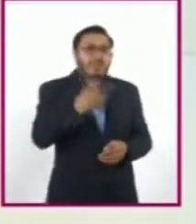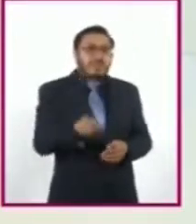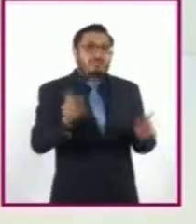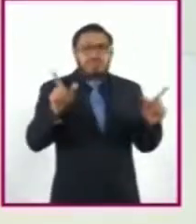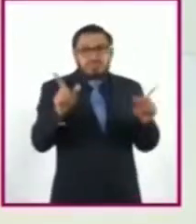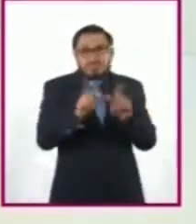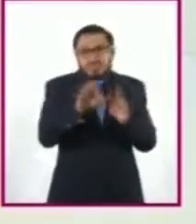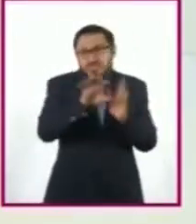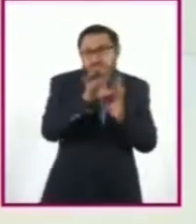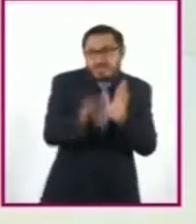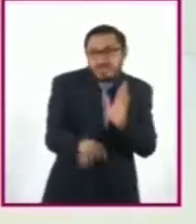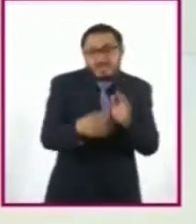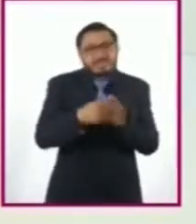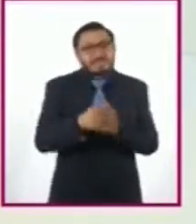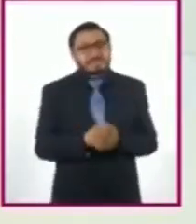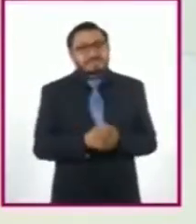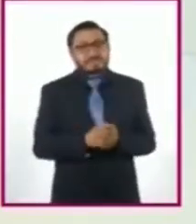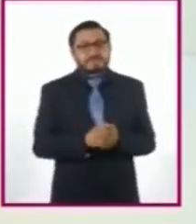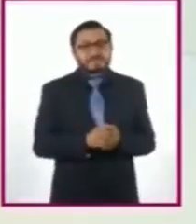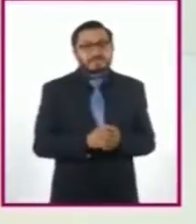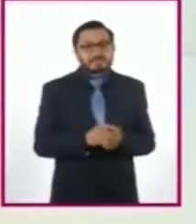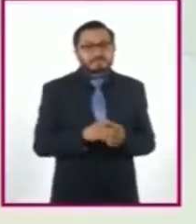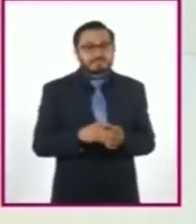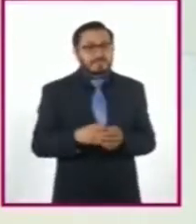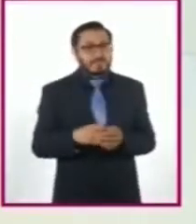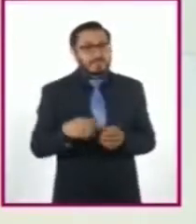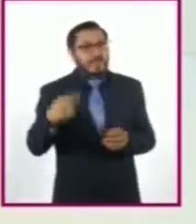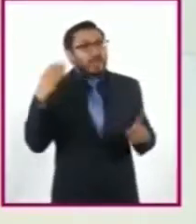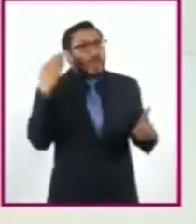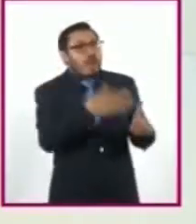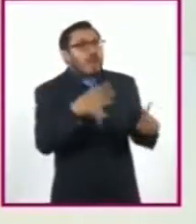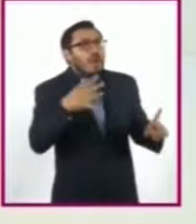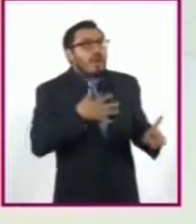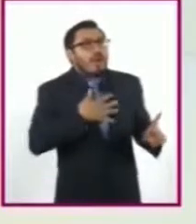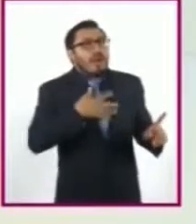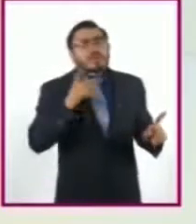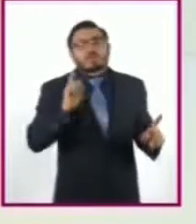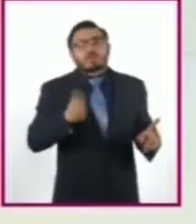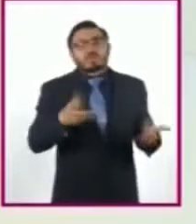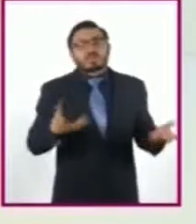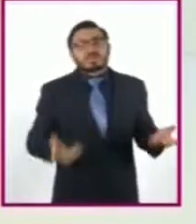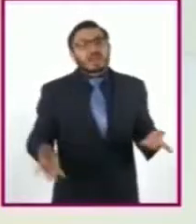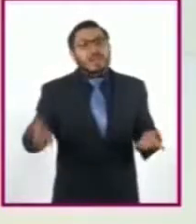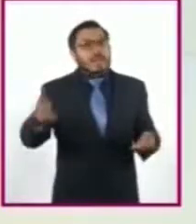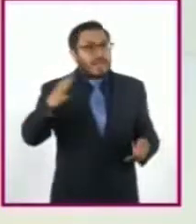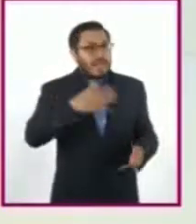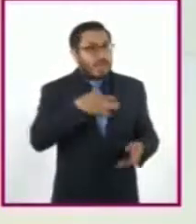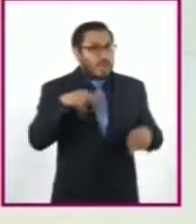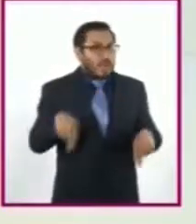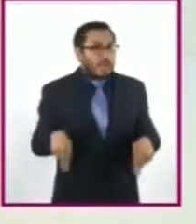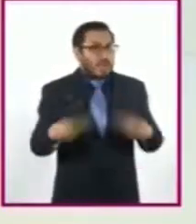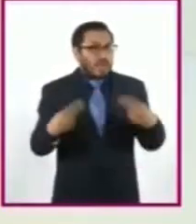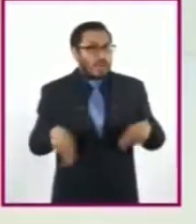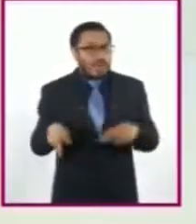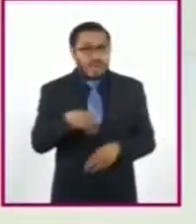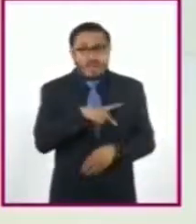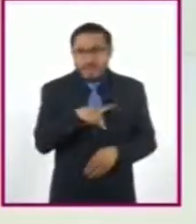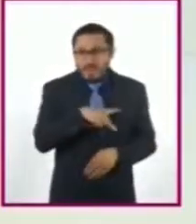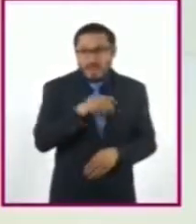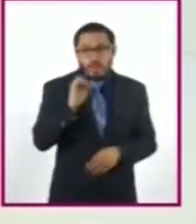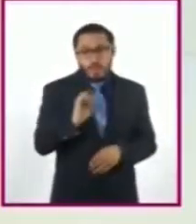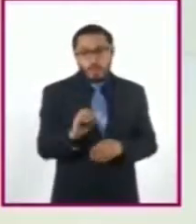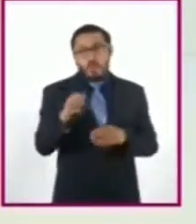Por ejemplo, una de mis aspiraciones es tener mi propio negocio o mi propia